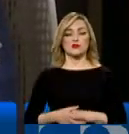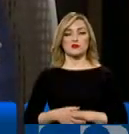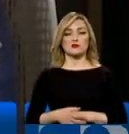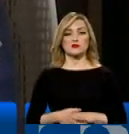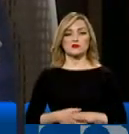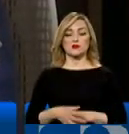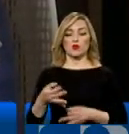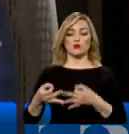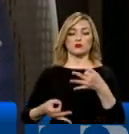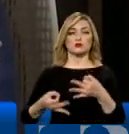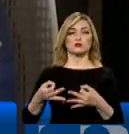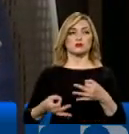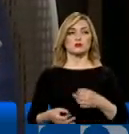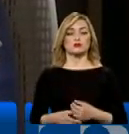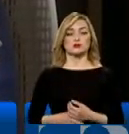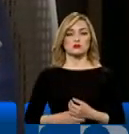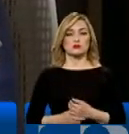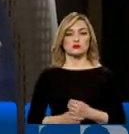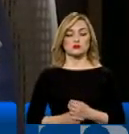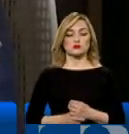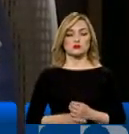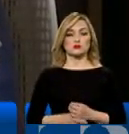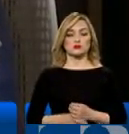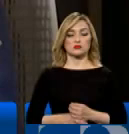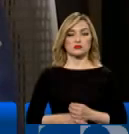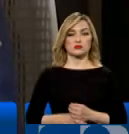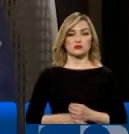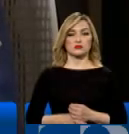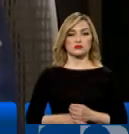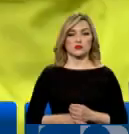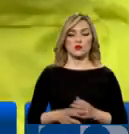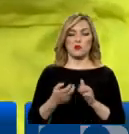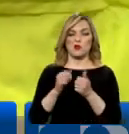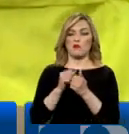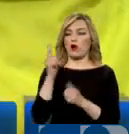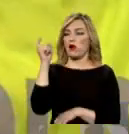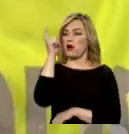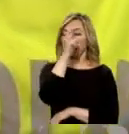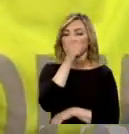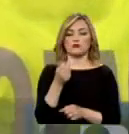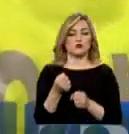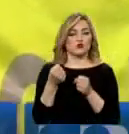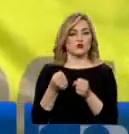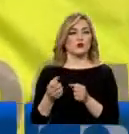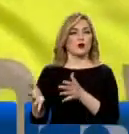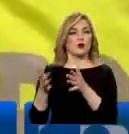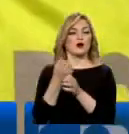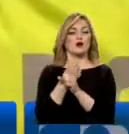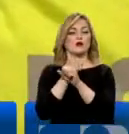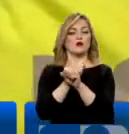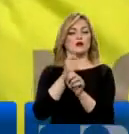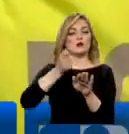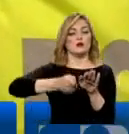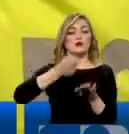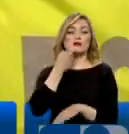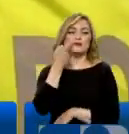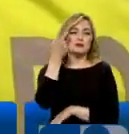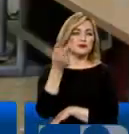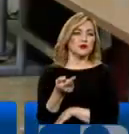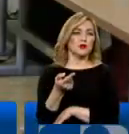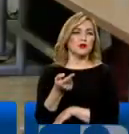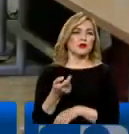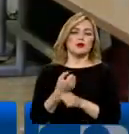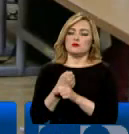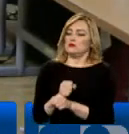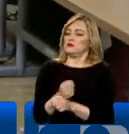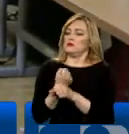que ser juzgado, evidentemente se le pone cada vez más cuesta arriba este caso. Mientras tanto, la defensa de Pablo Romero asegura agotarán